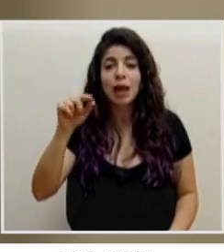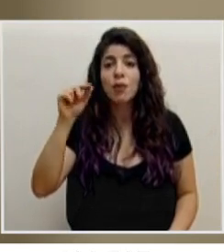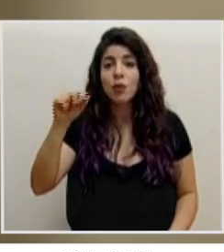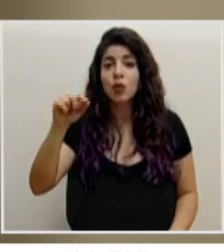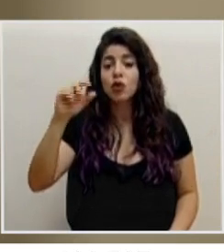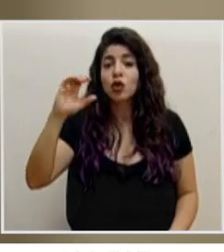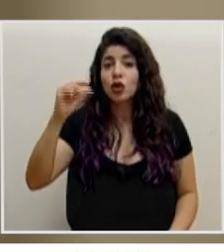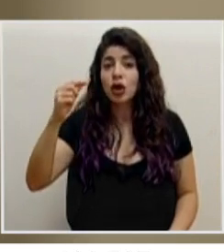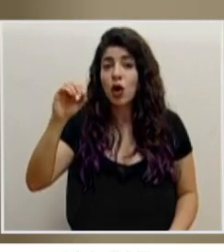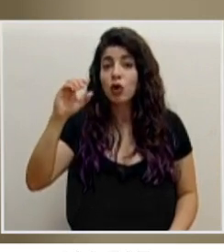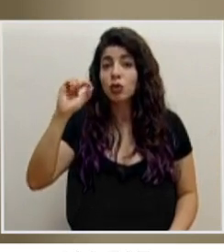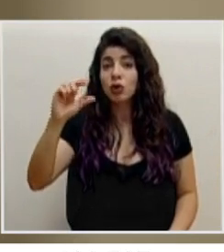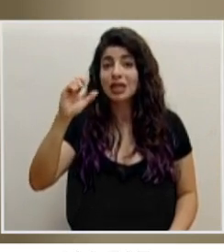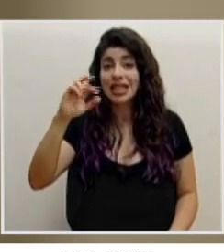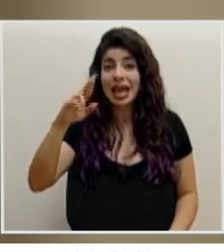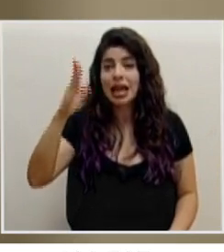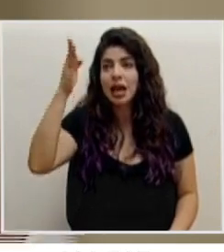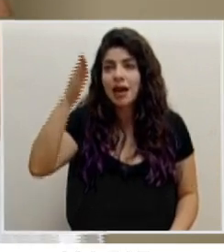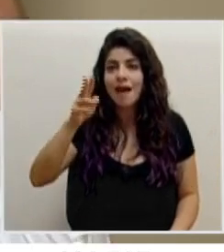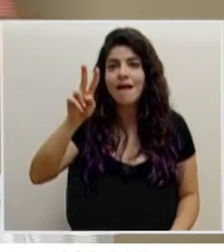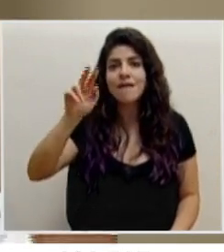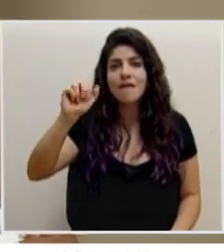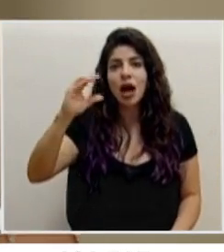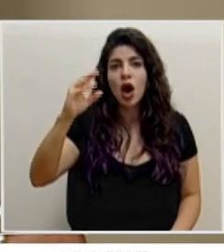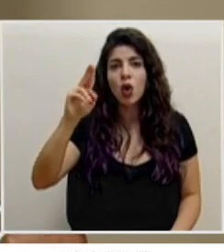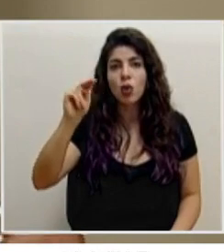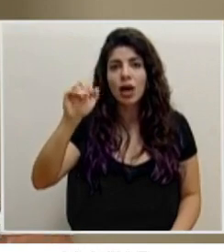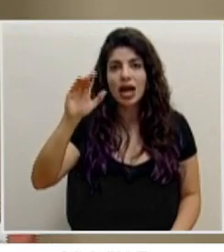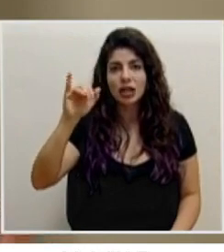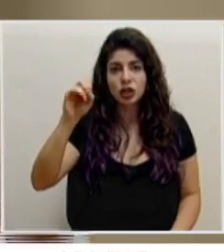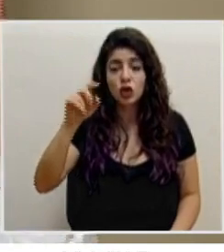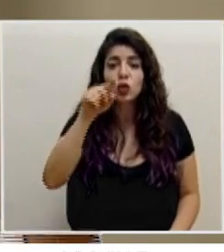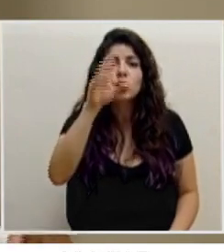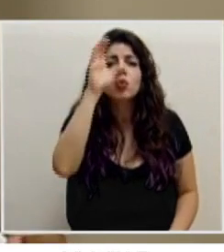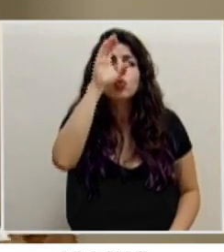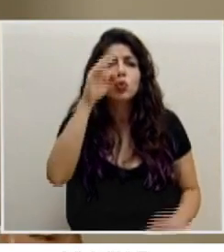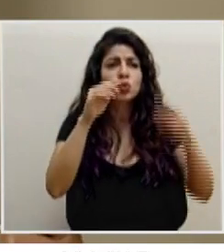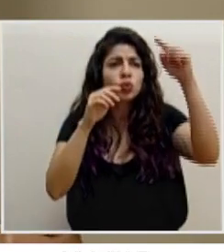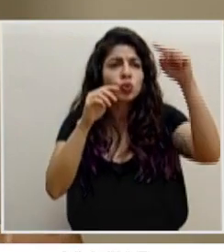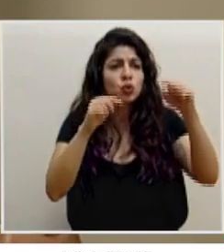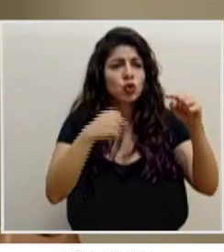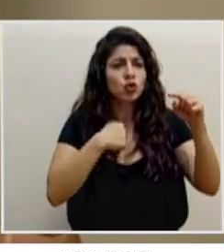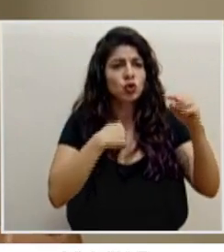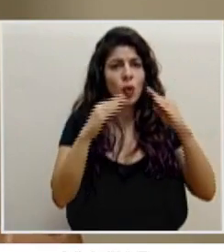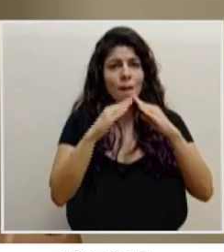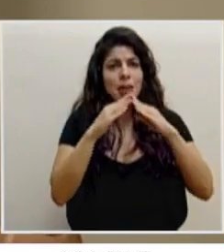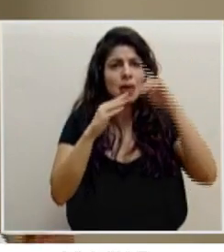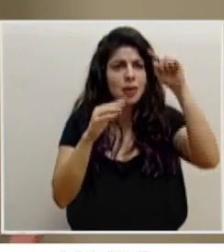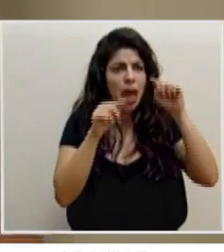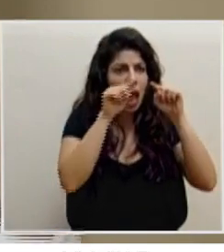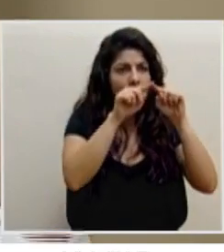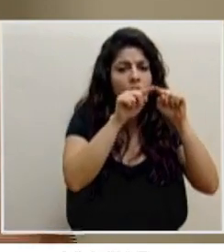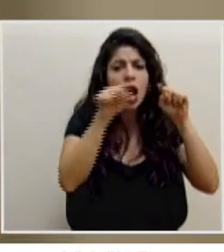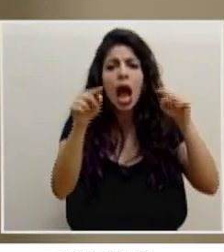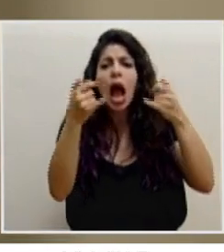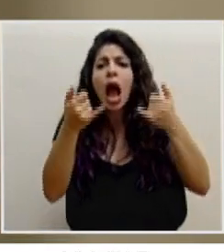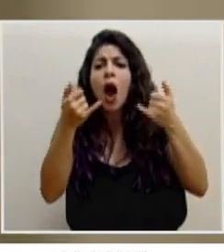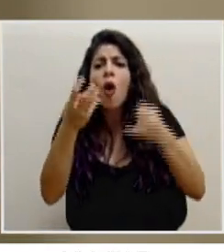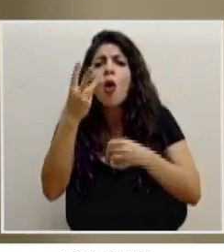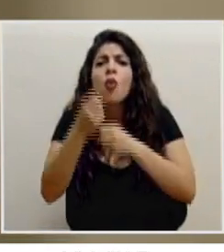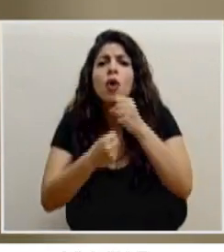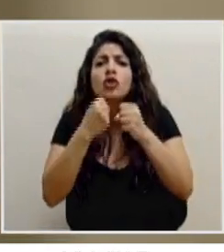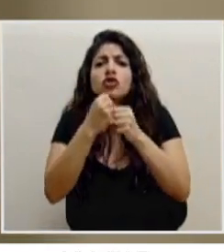www.cajacostarricense.sa.cr/vacunación, en donde ustedes van a poder ver el área de salud, el rango de edades en que se está vacunando, y